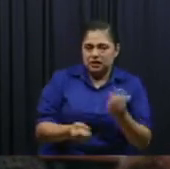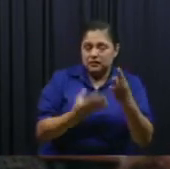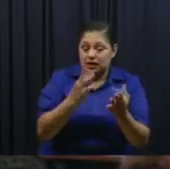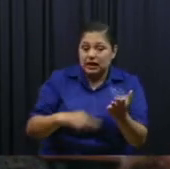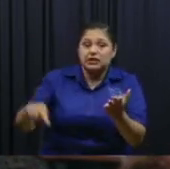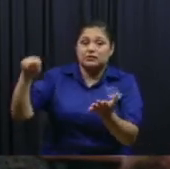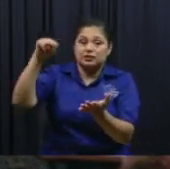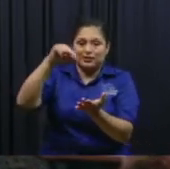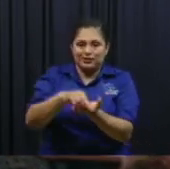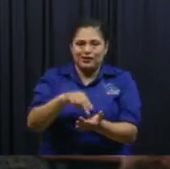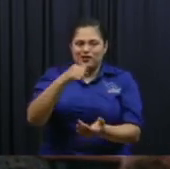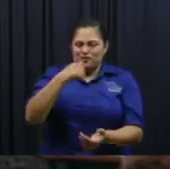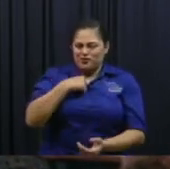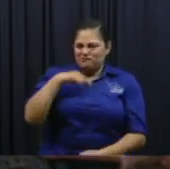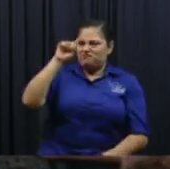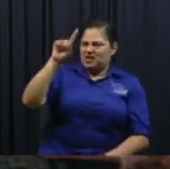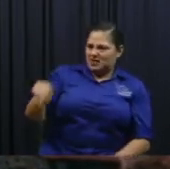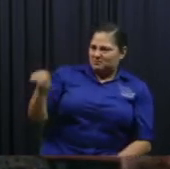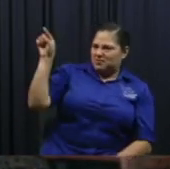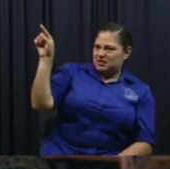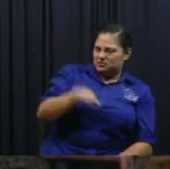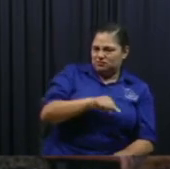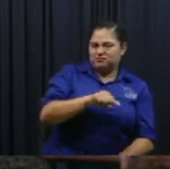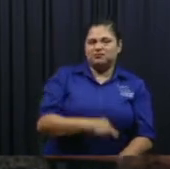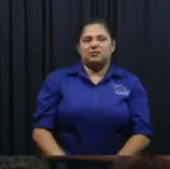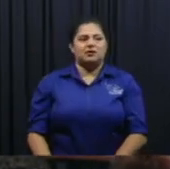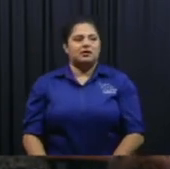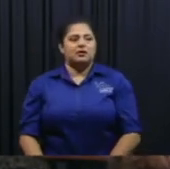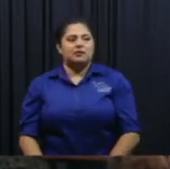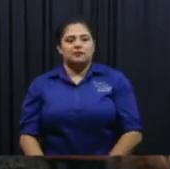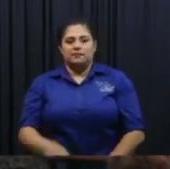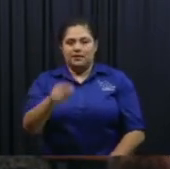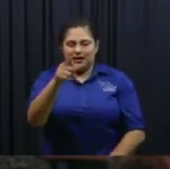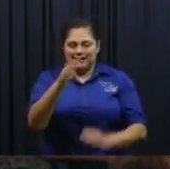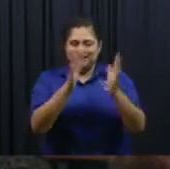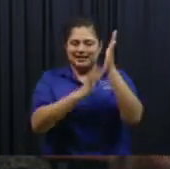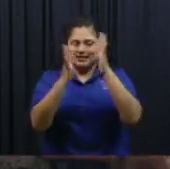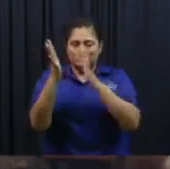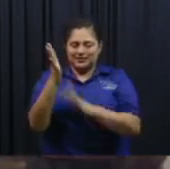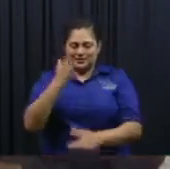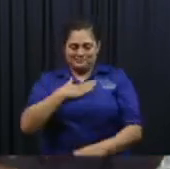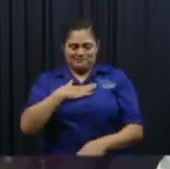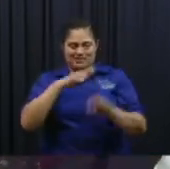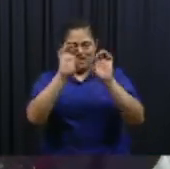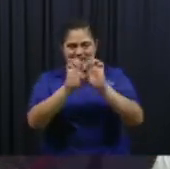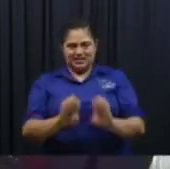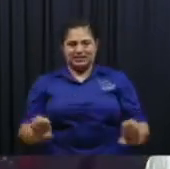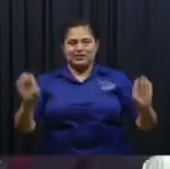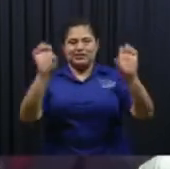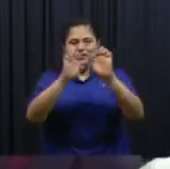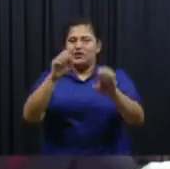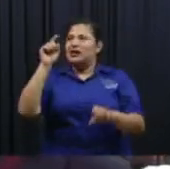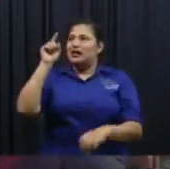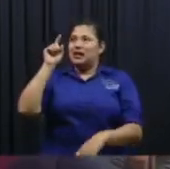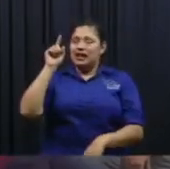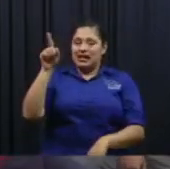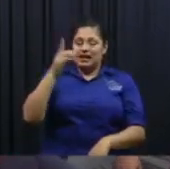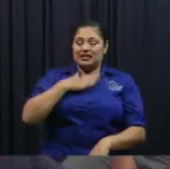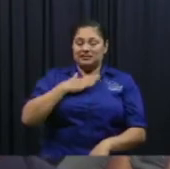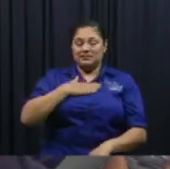resucitó te reprendo te reprendo ese Jesús es mi escudo Él es mi